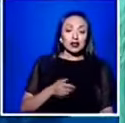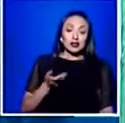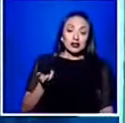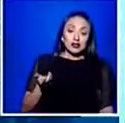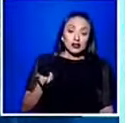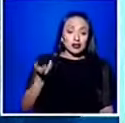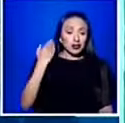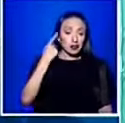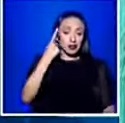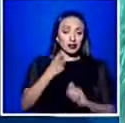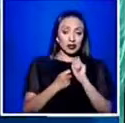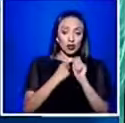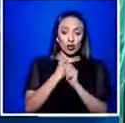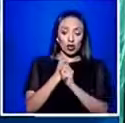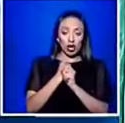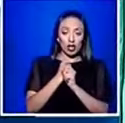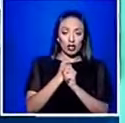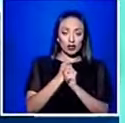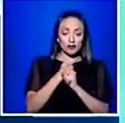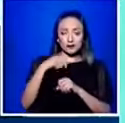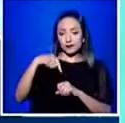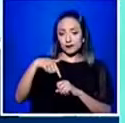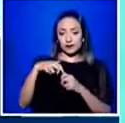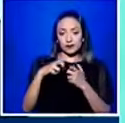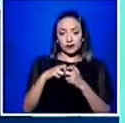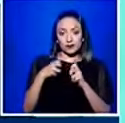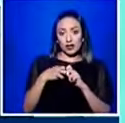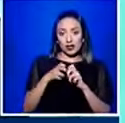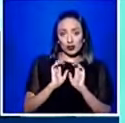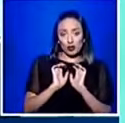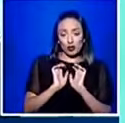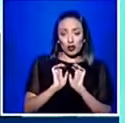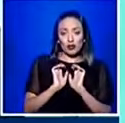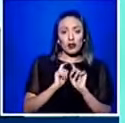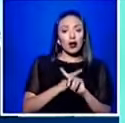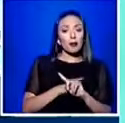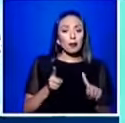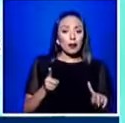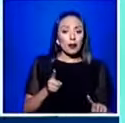Hace un año que hubo esta desgracia, no con felicidad como se dice, pero